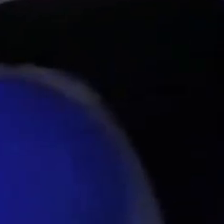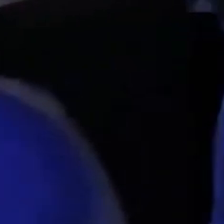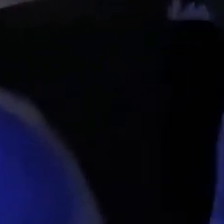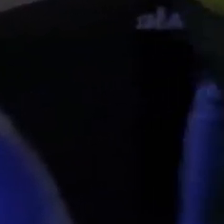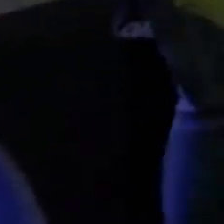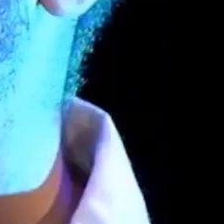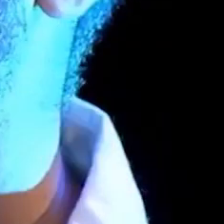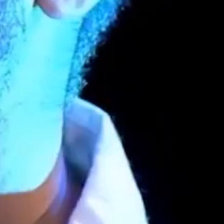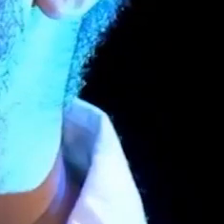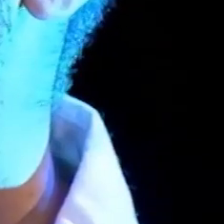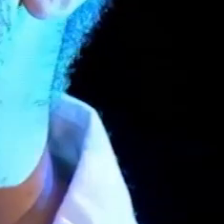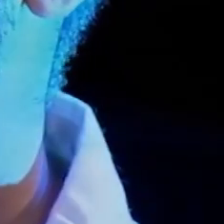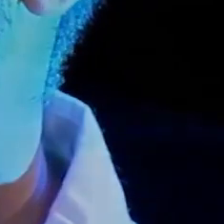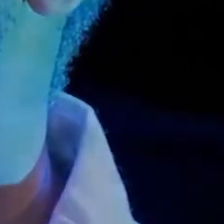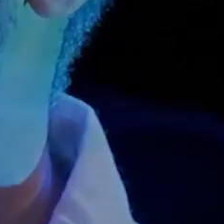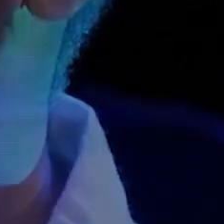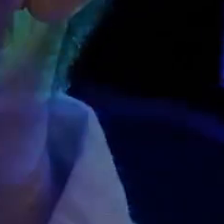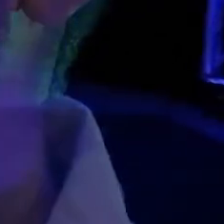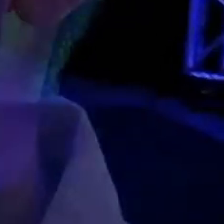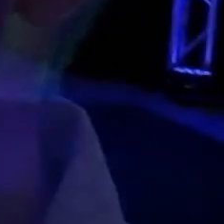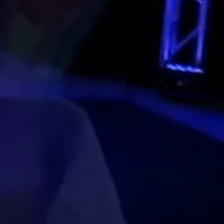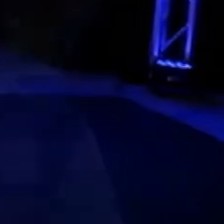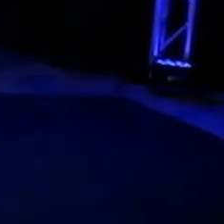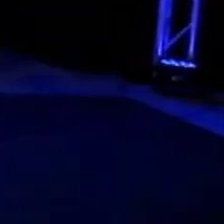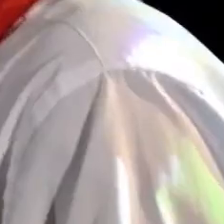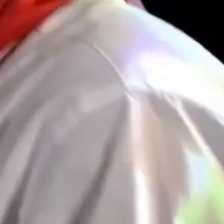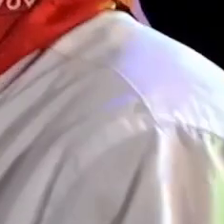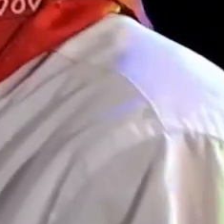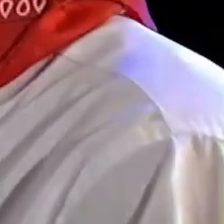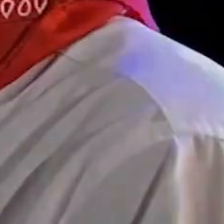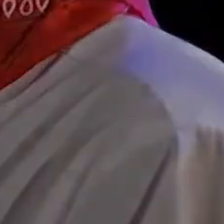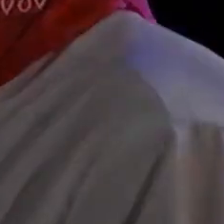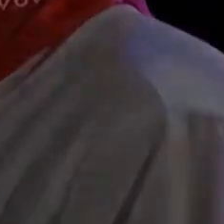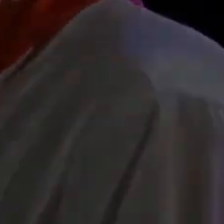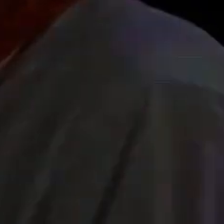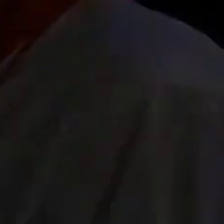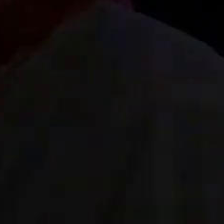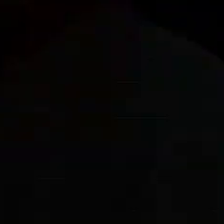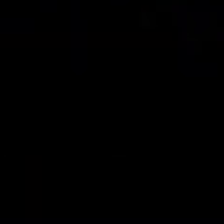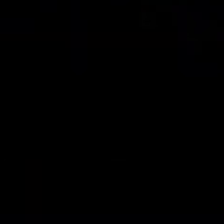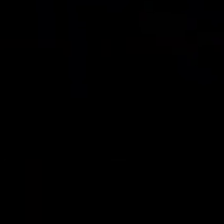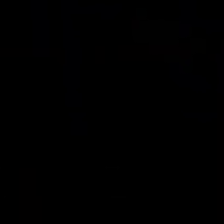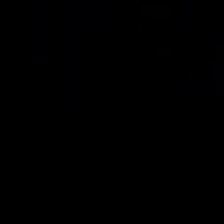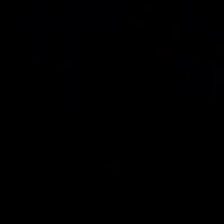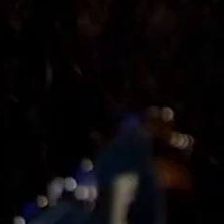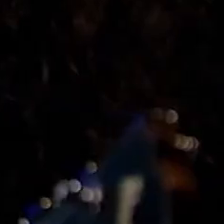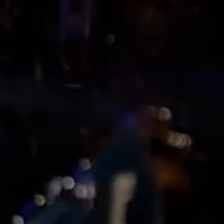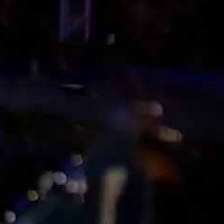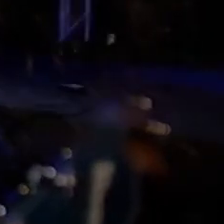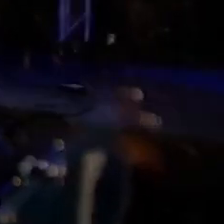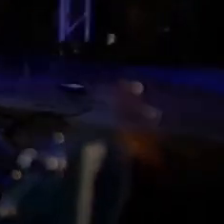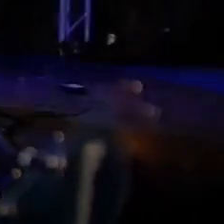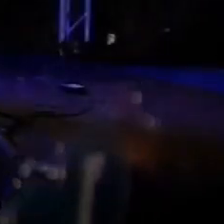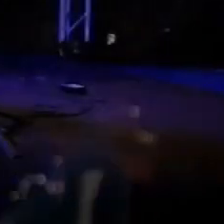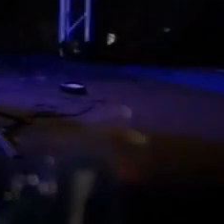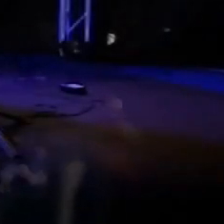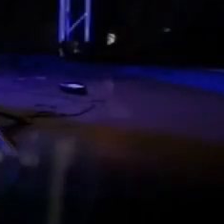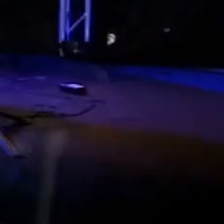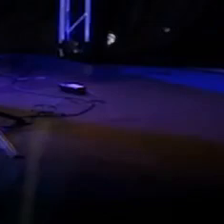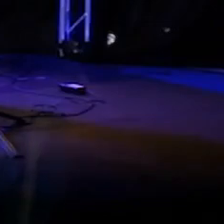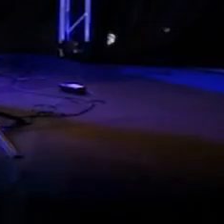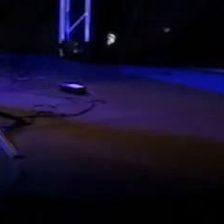100% nacional, que rescata los valores integrales de la excelencia, la sostenibilidad y la innovación.